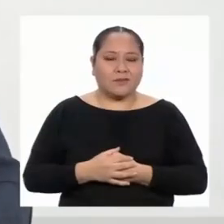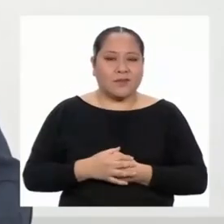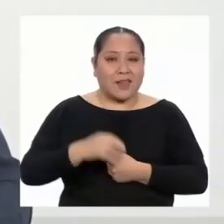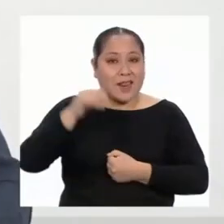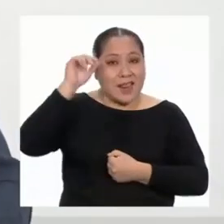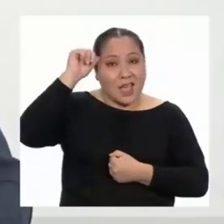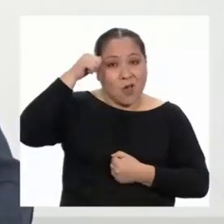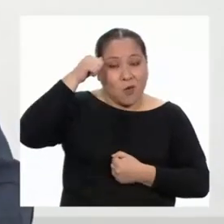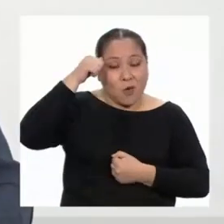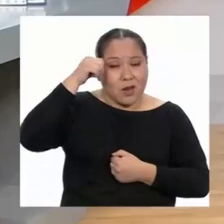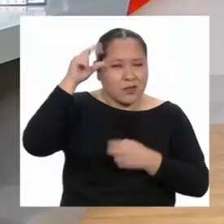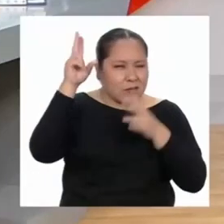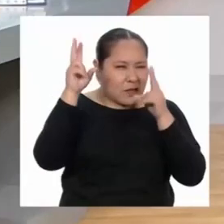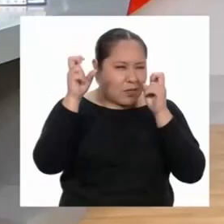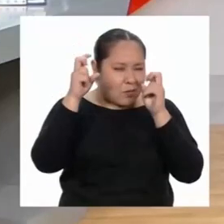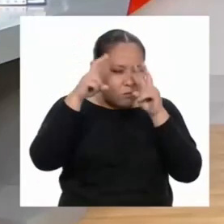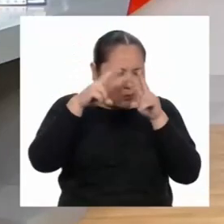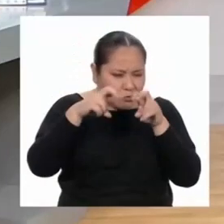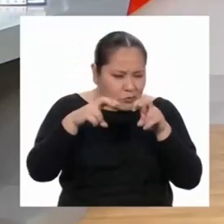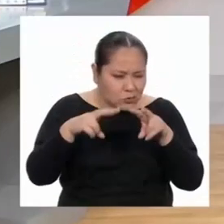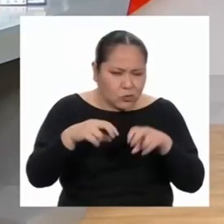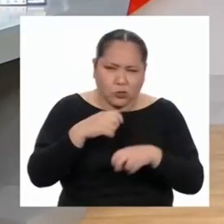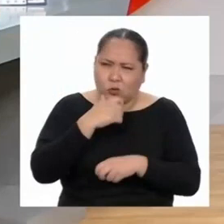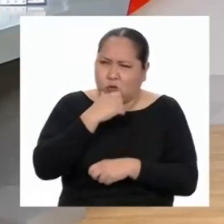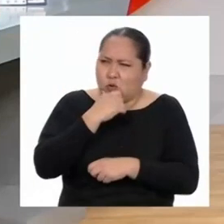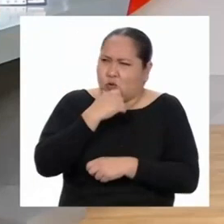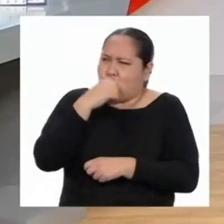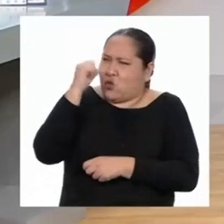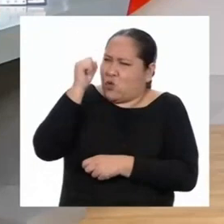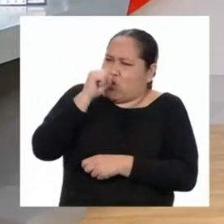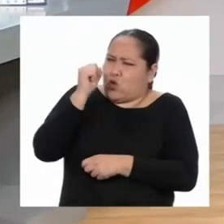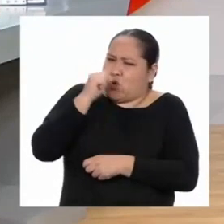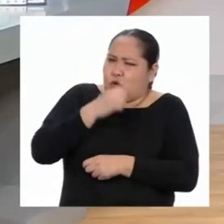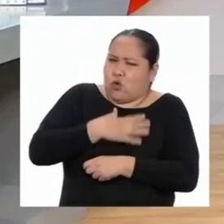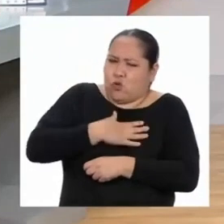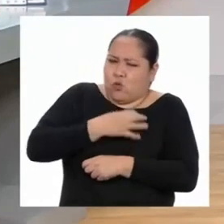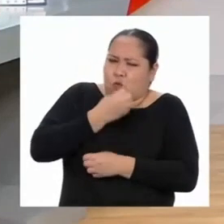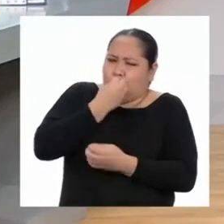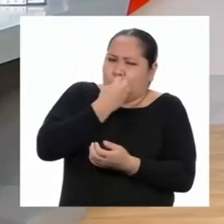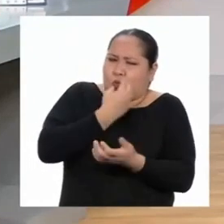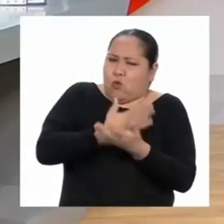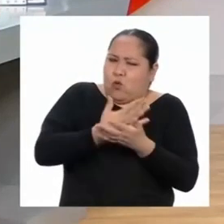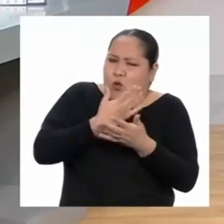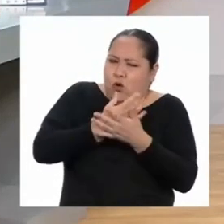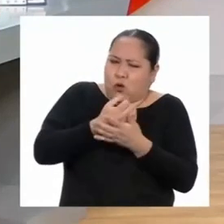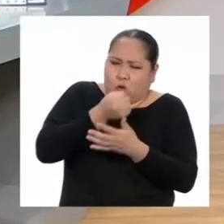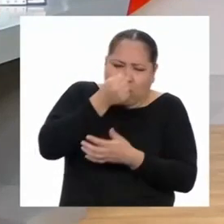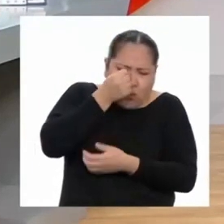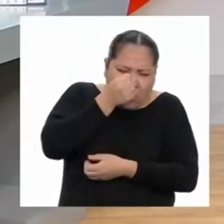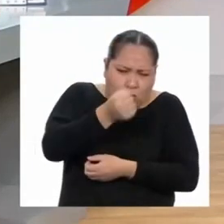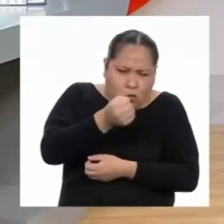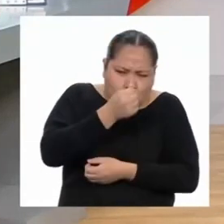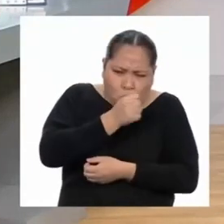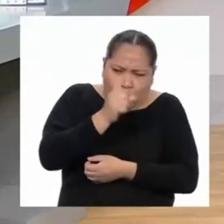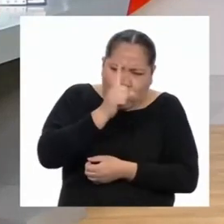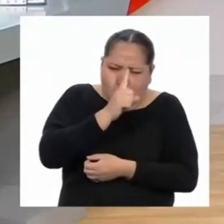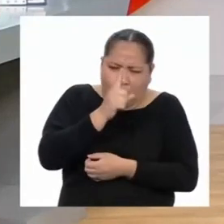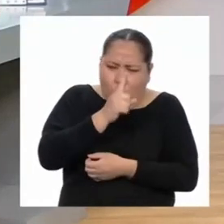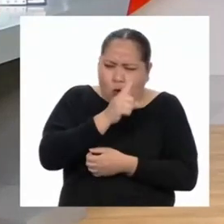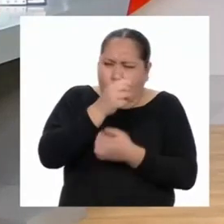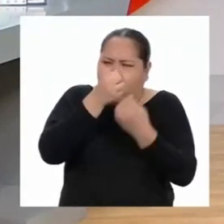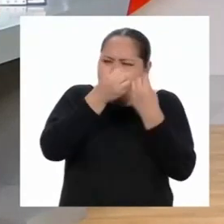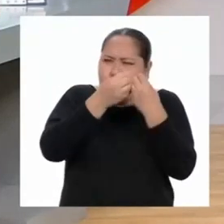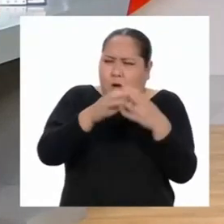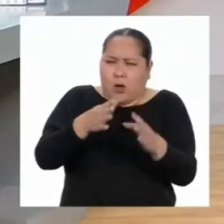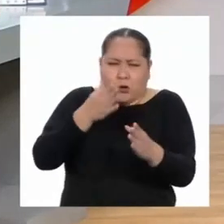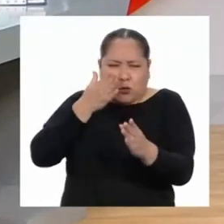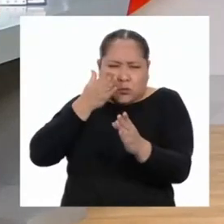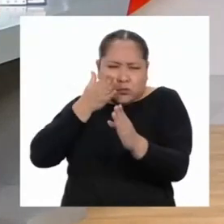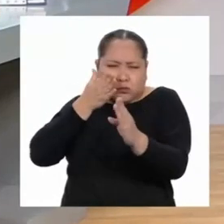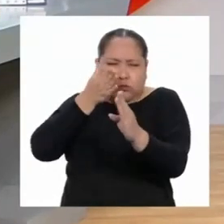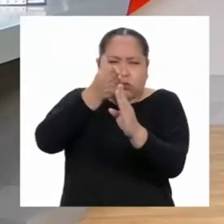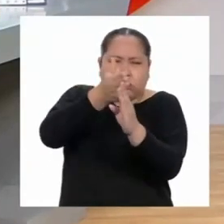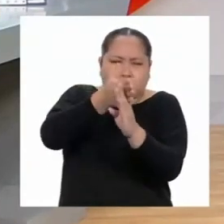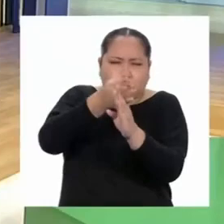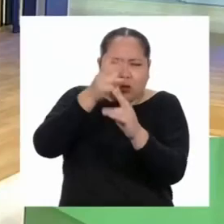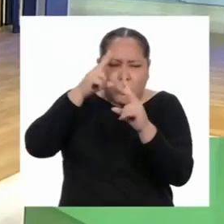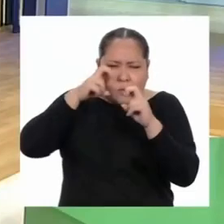¿Recuerdas el tema a investigar? Claro, un buen detective nunca pierde el norte de su